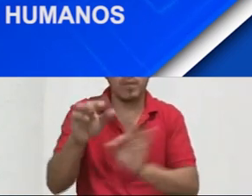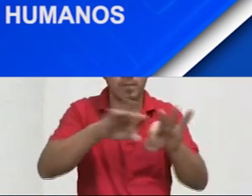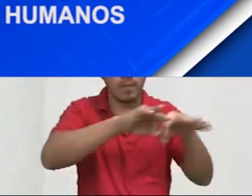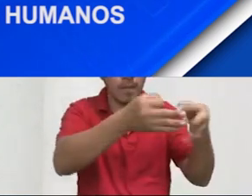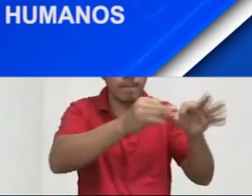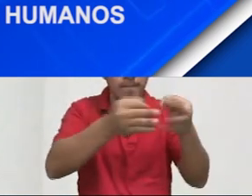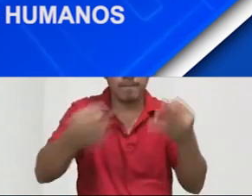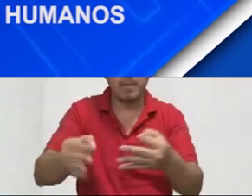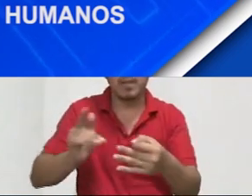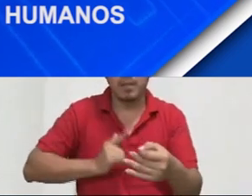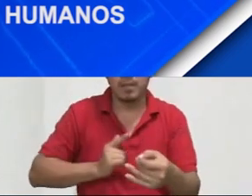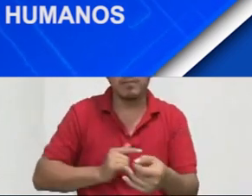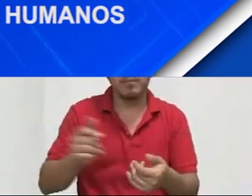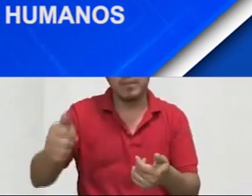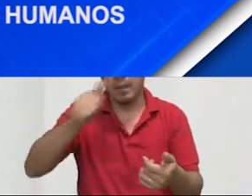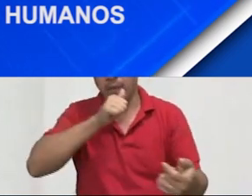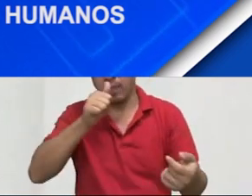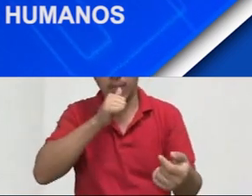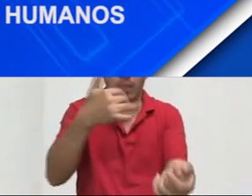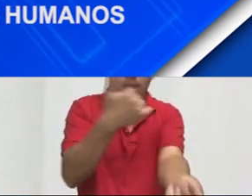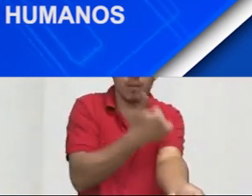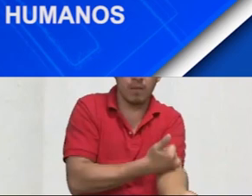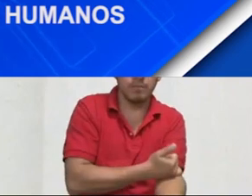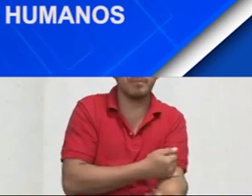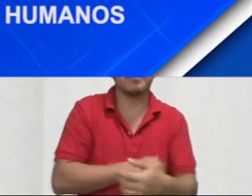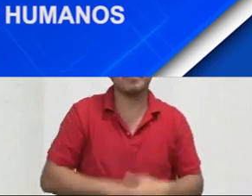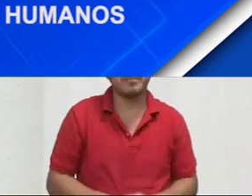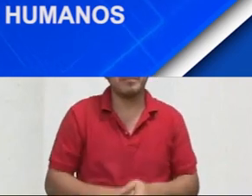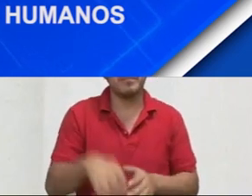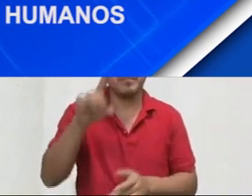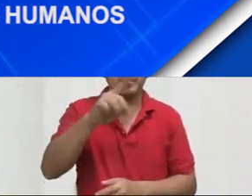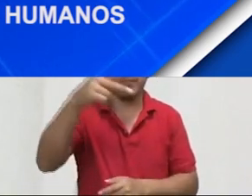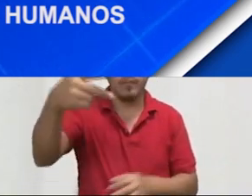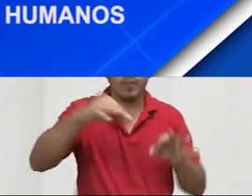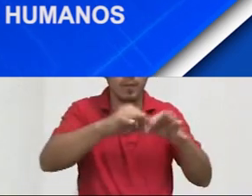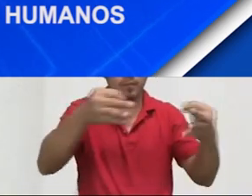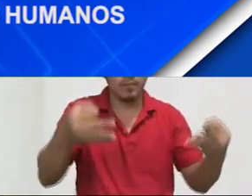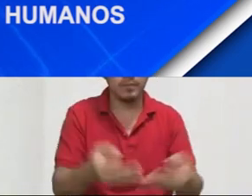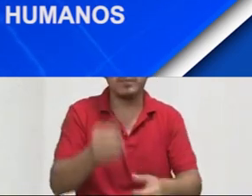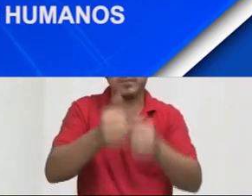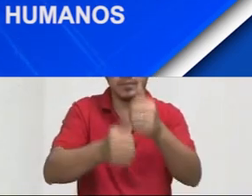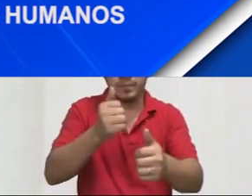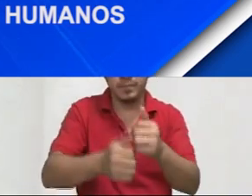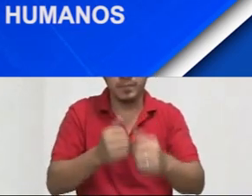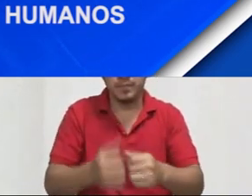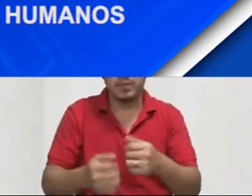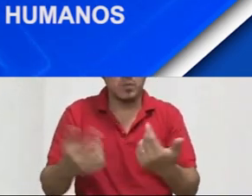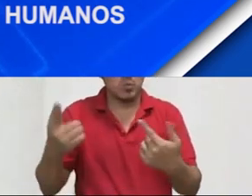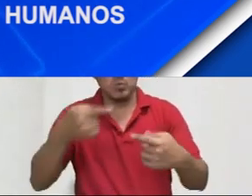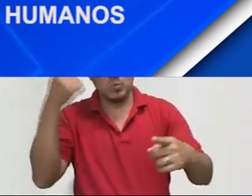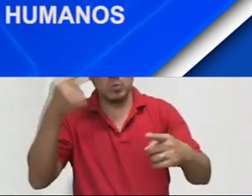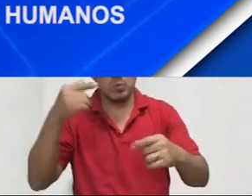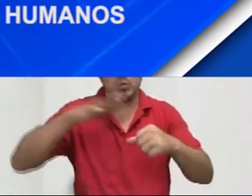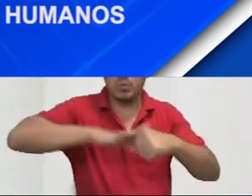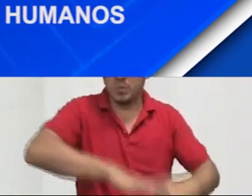con personas que padecen alcoholismo y drogadicción; 18 familias víctimas de crímenes de